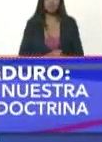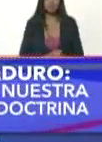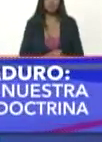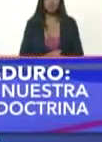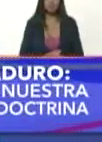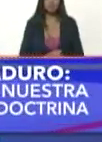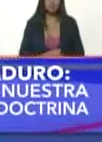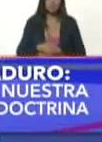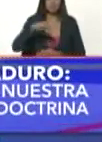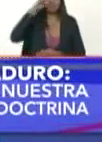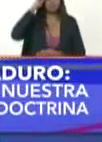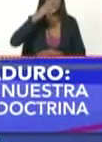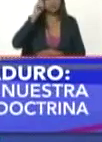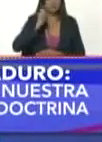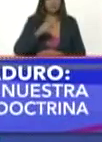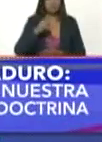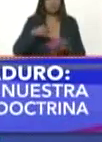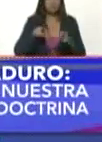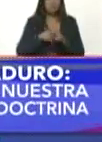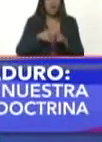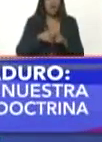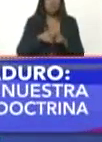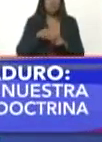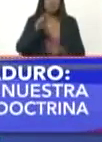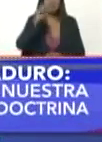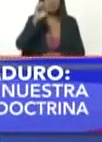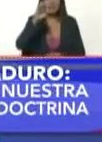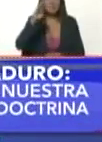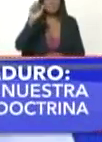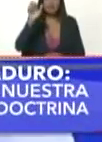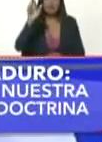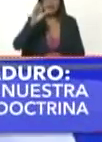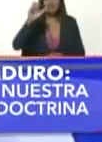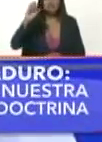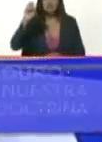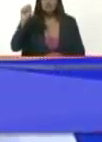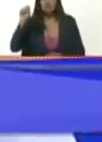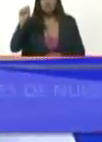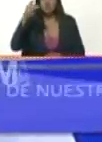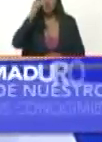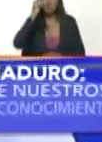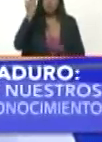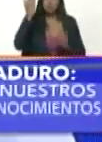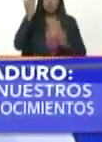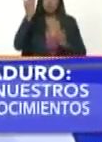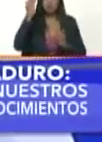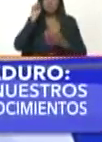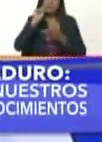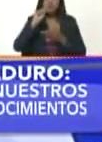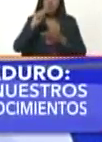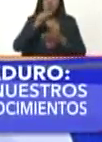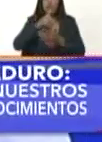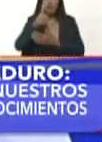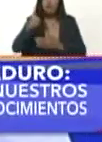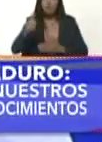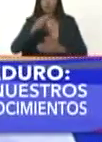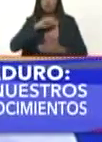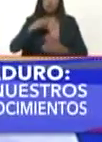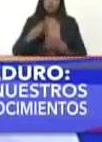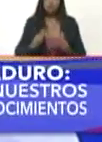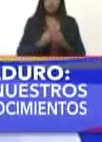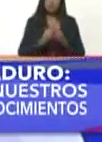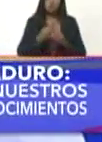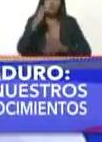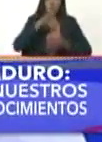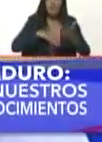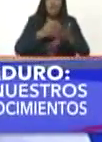almirante en jefe, Remigio Ceballos, conectada minuto a minuto con la agenda